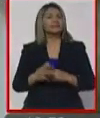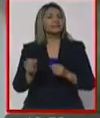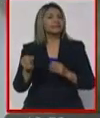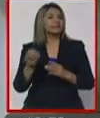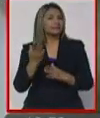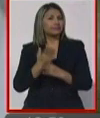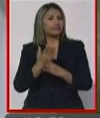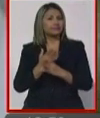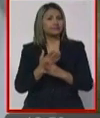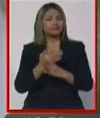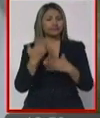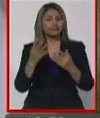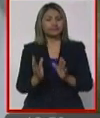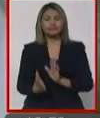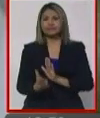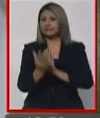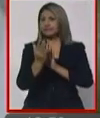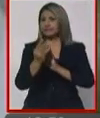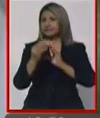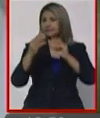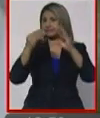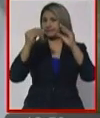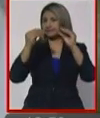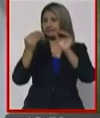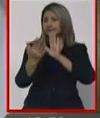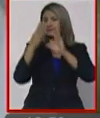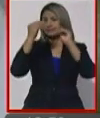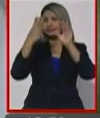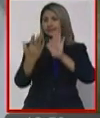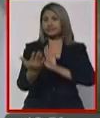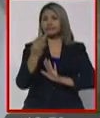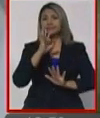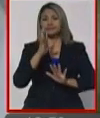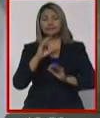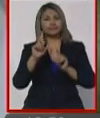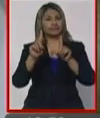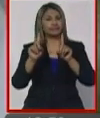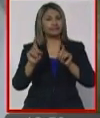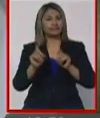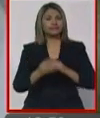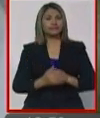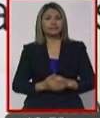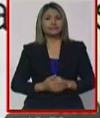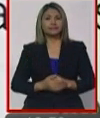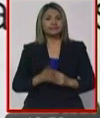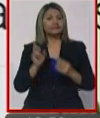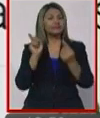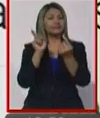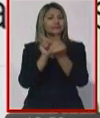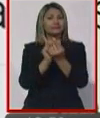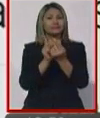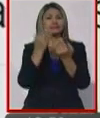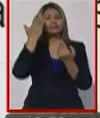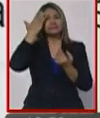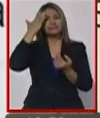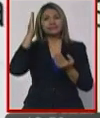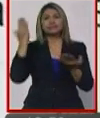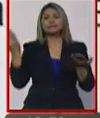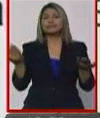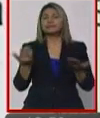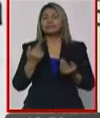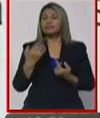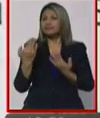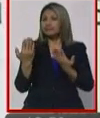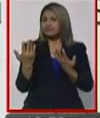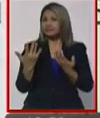pisoteando, ¿no? ¿Estaba citado a declarar el docente Juan Carlos Herrera? Tengo entendido que no lo encuentran y no saben dónde están.